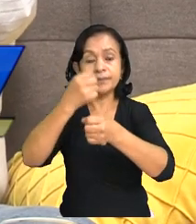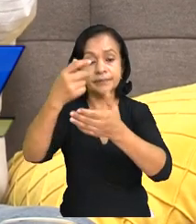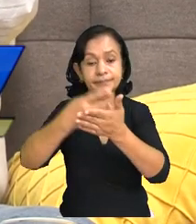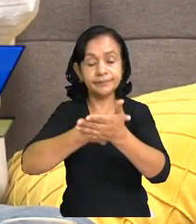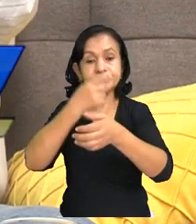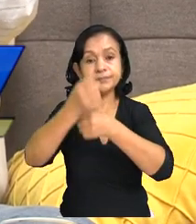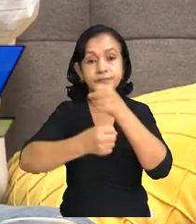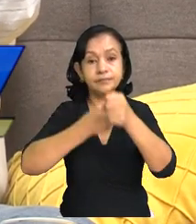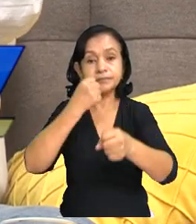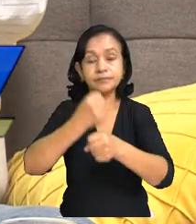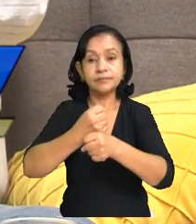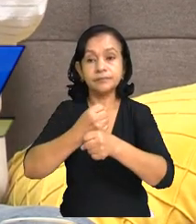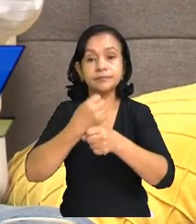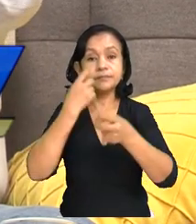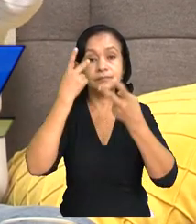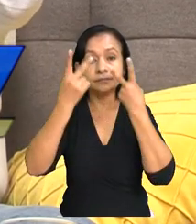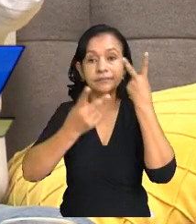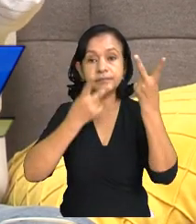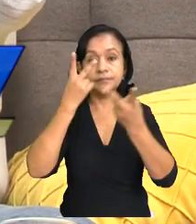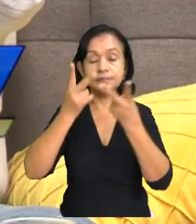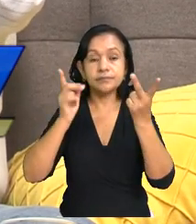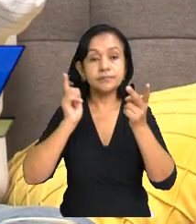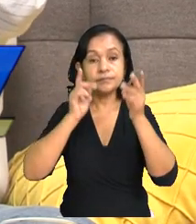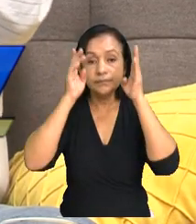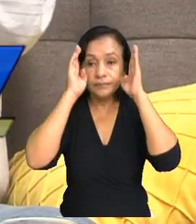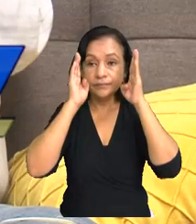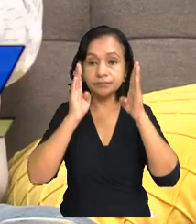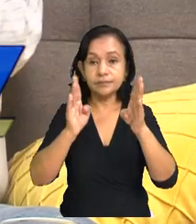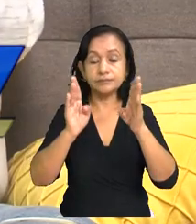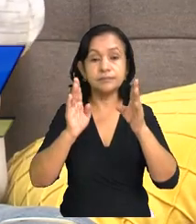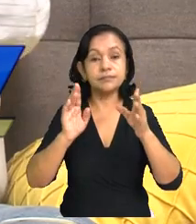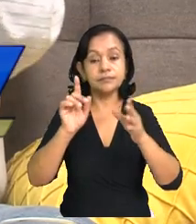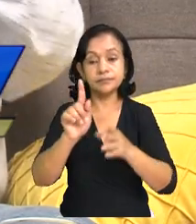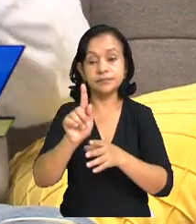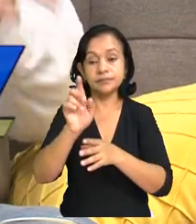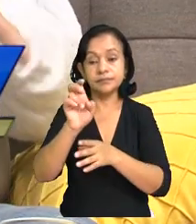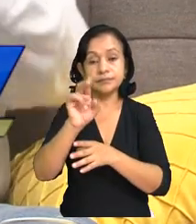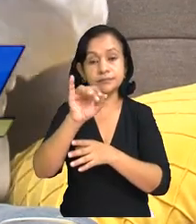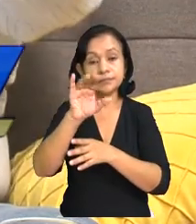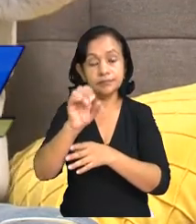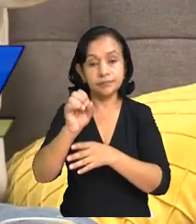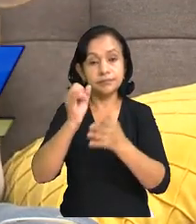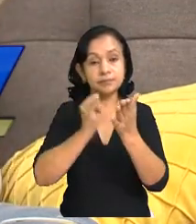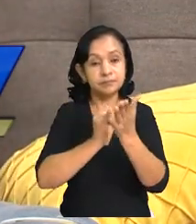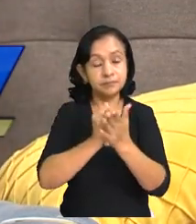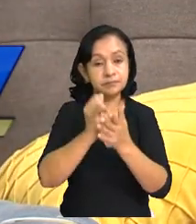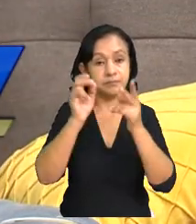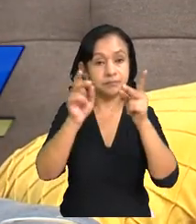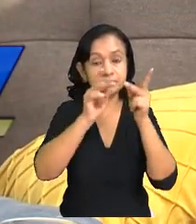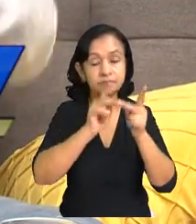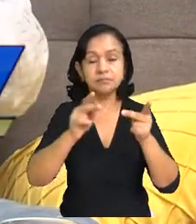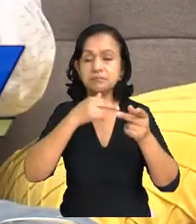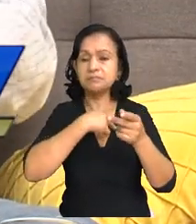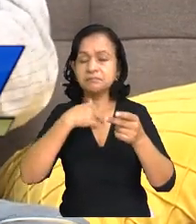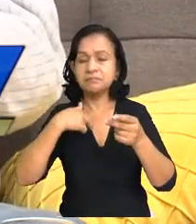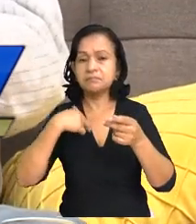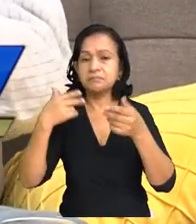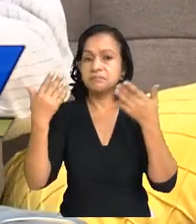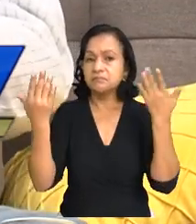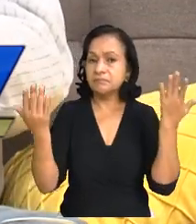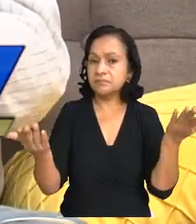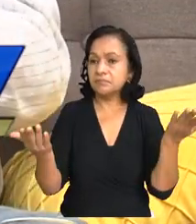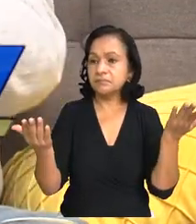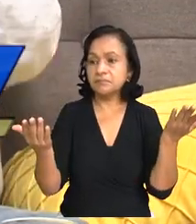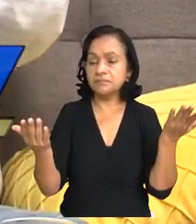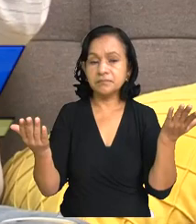año, y es una visita que tiene un enfoque técnico. Okay. Van los ingenieros a ver qué es lo que hay que hacer, ¿verdad?